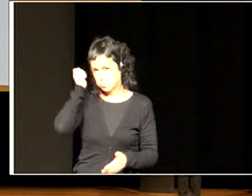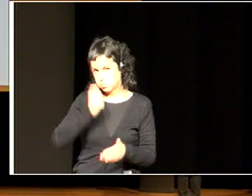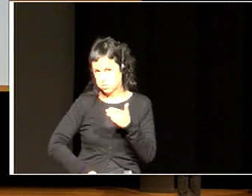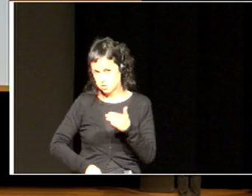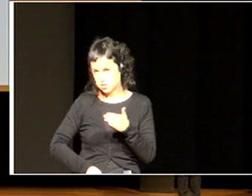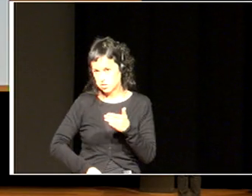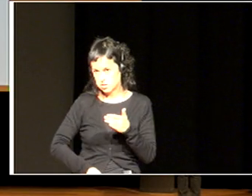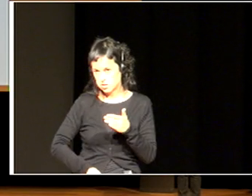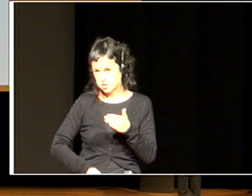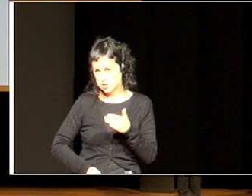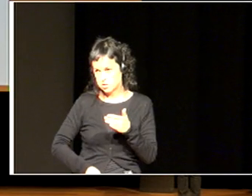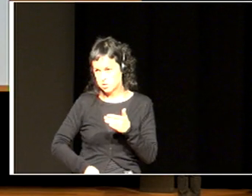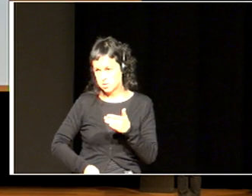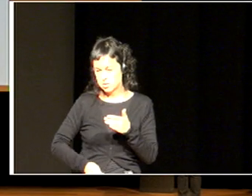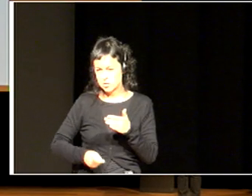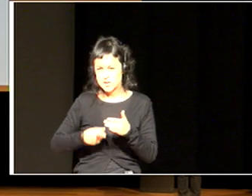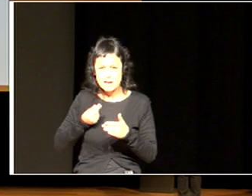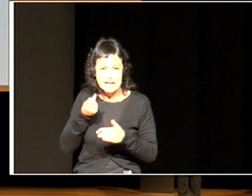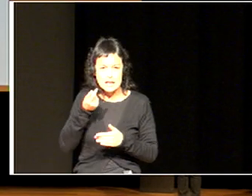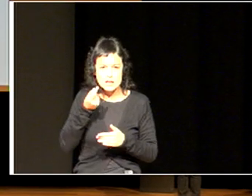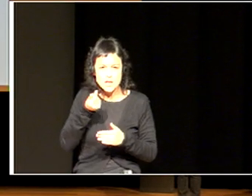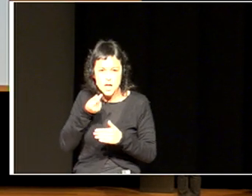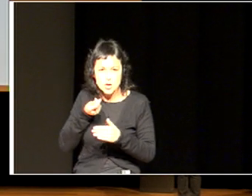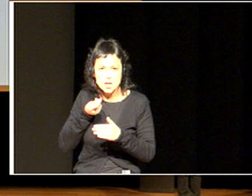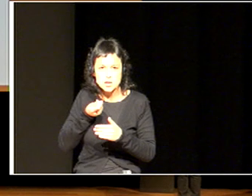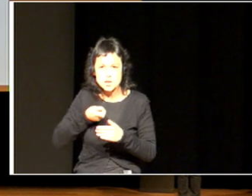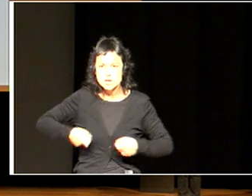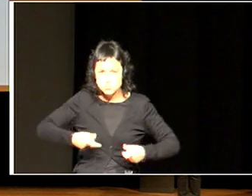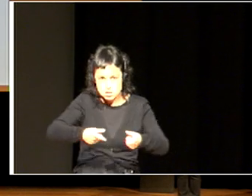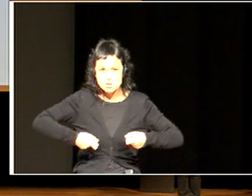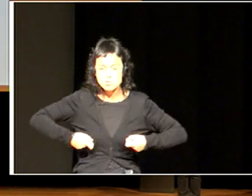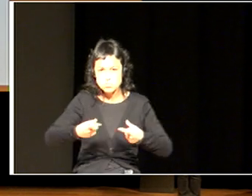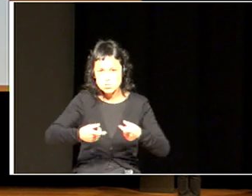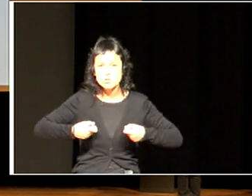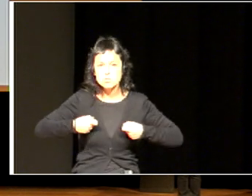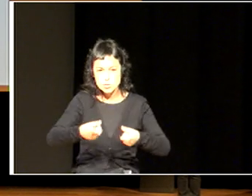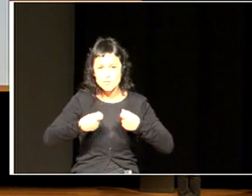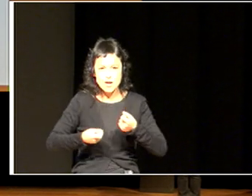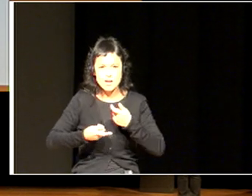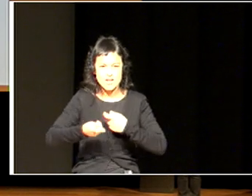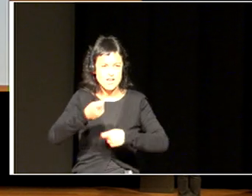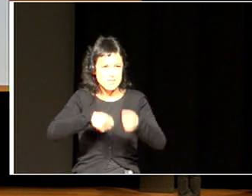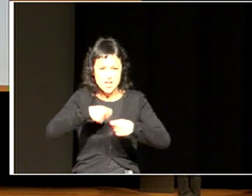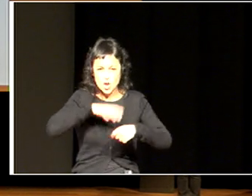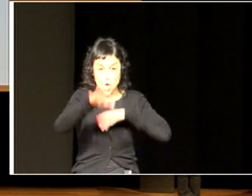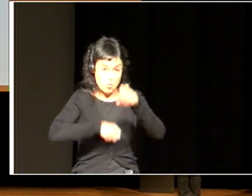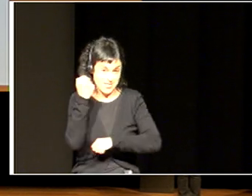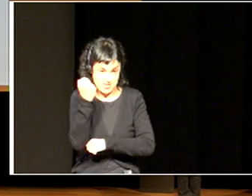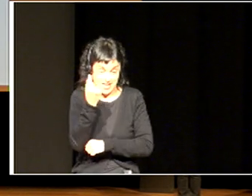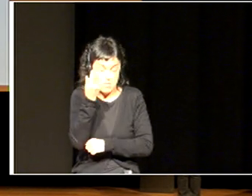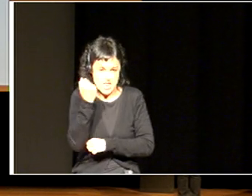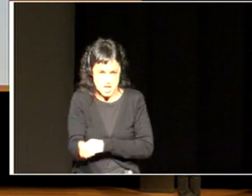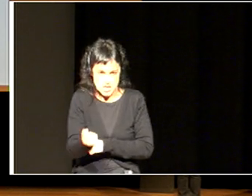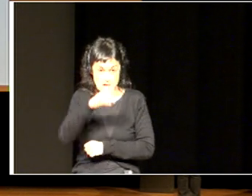hiper millonarias para que nosotras gastemos en un mercado absolutamente capitalista y